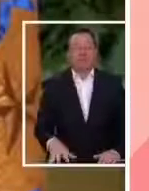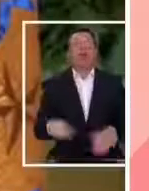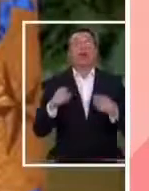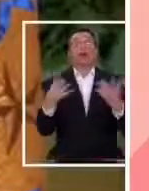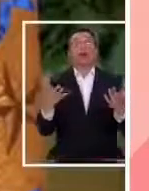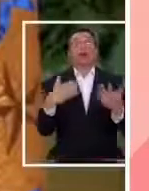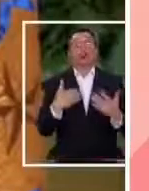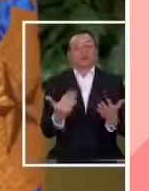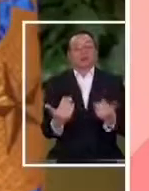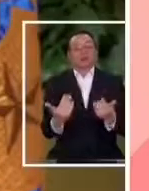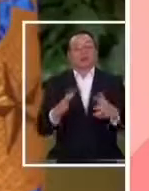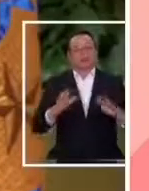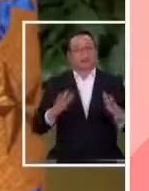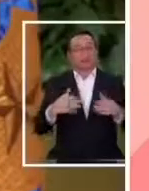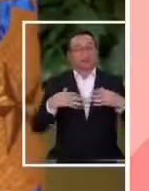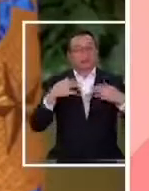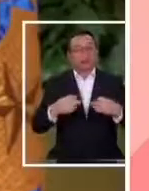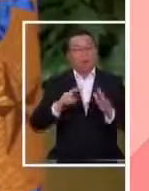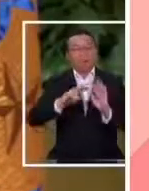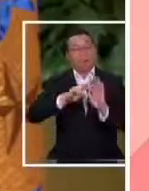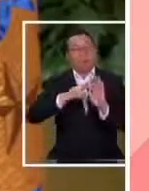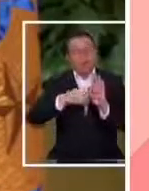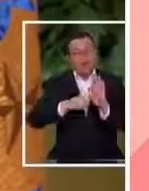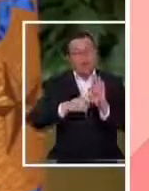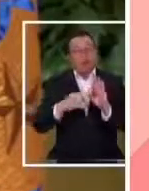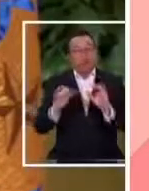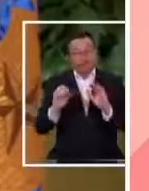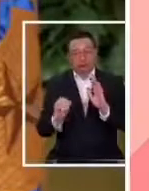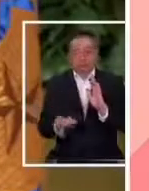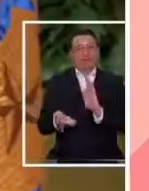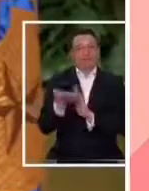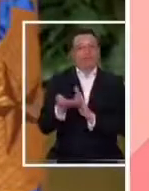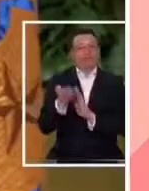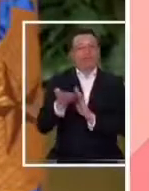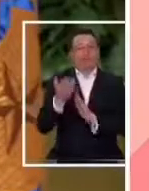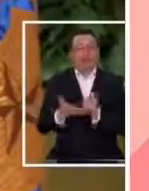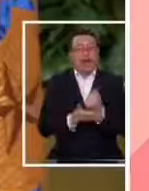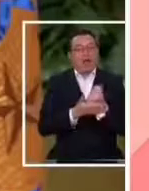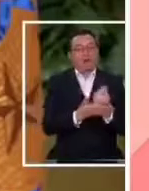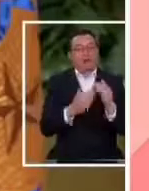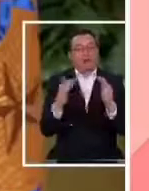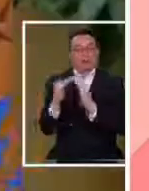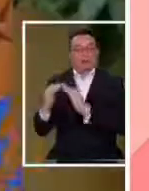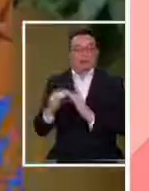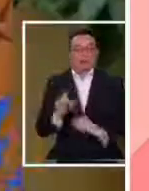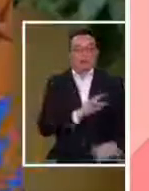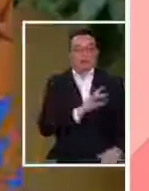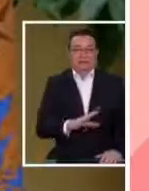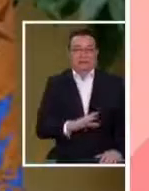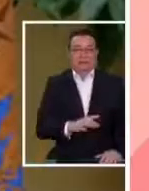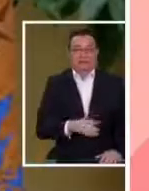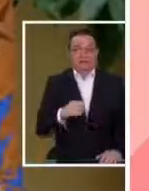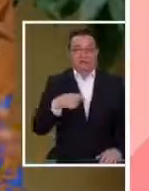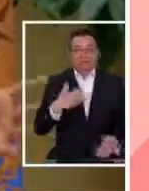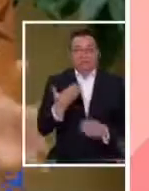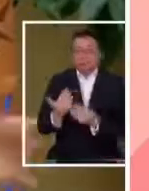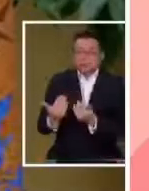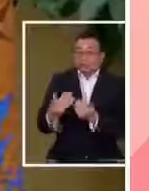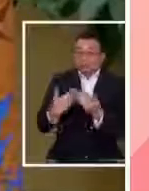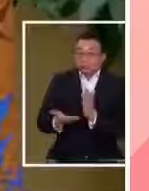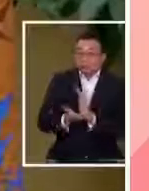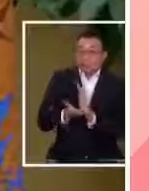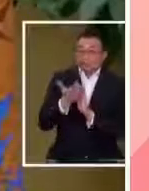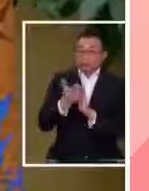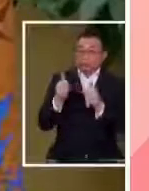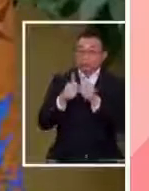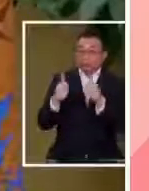nuestro Facebook, claro, en esta misma transmisión. Y nosotros podemos consultarle, traspasarle esta